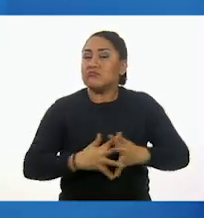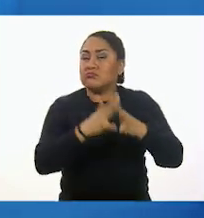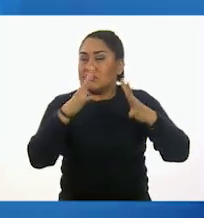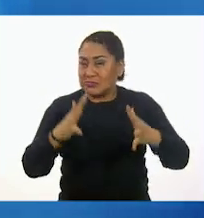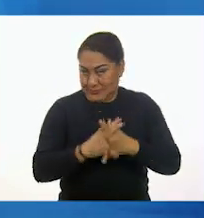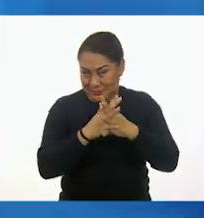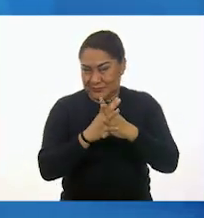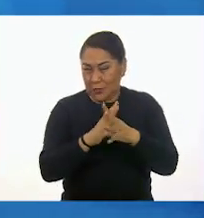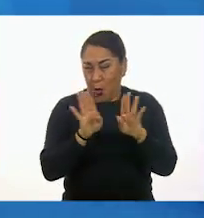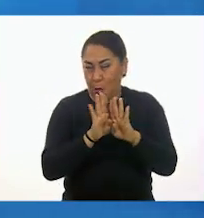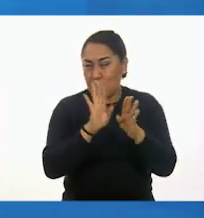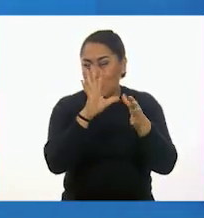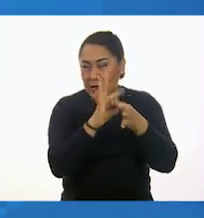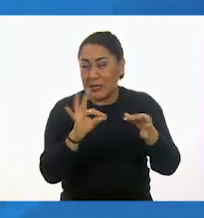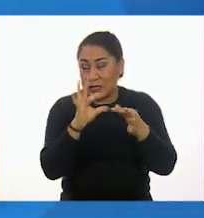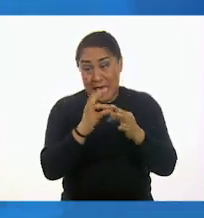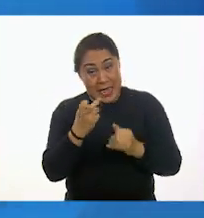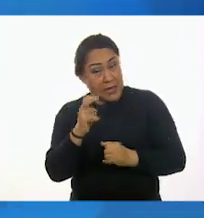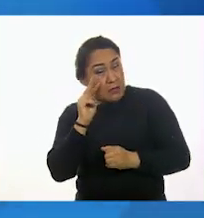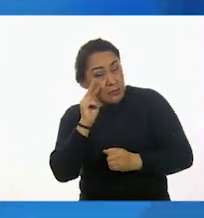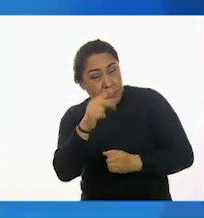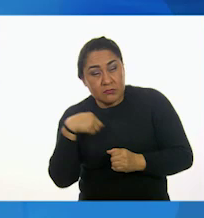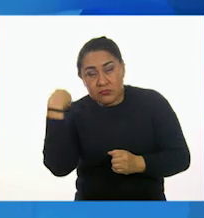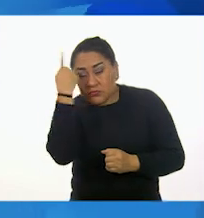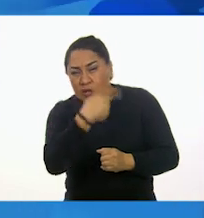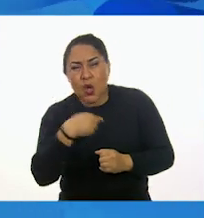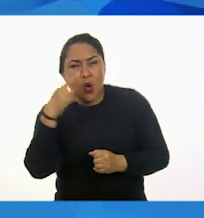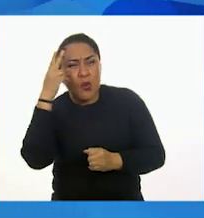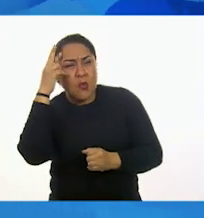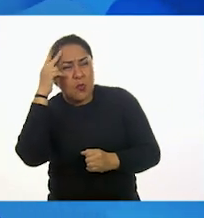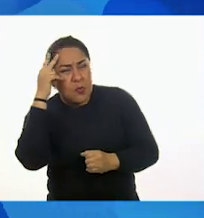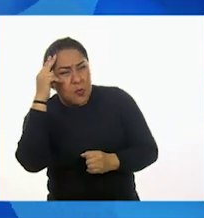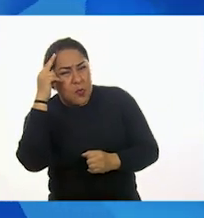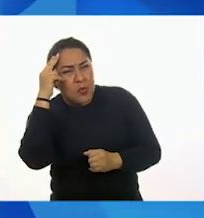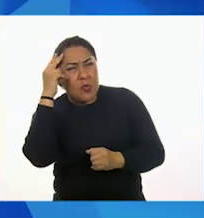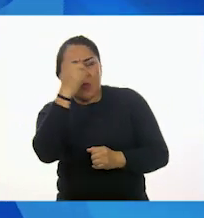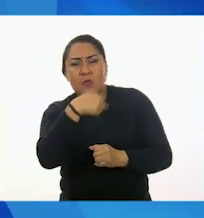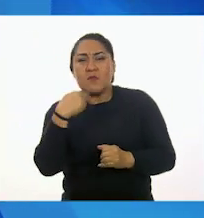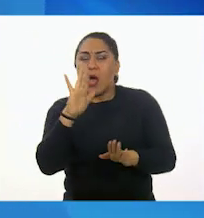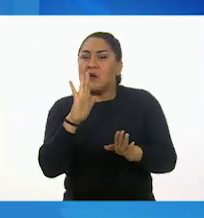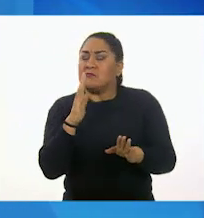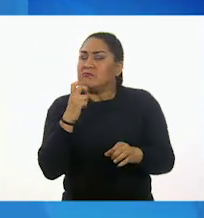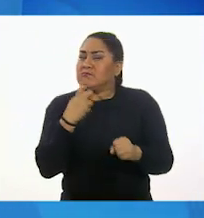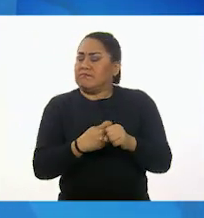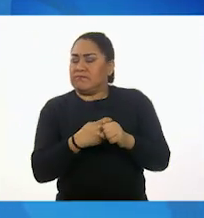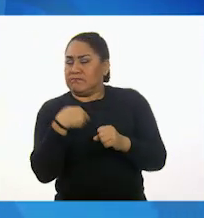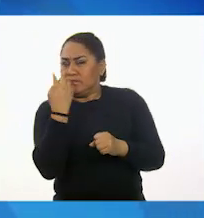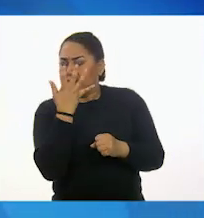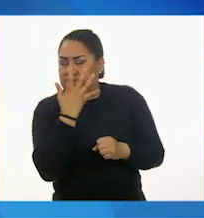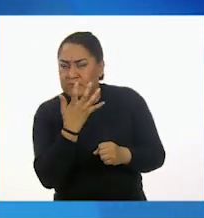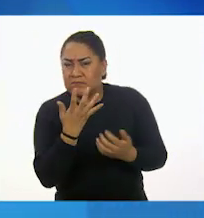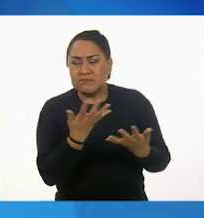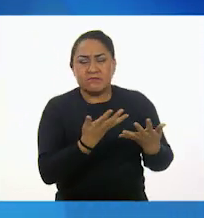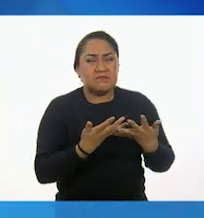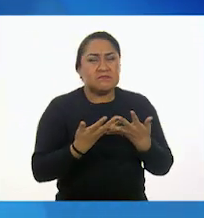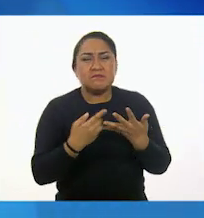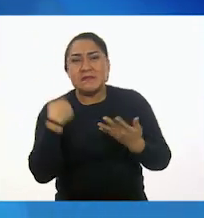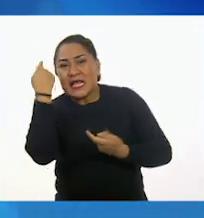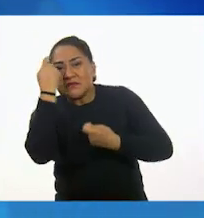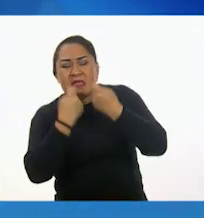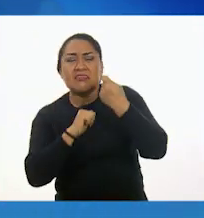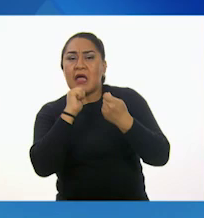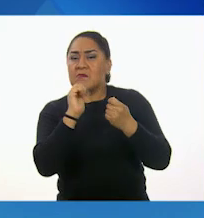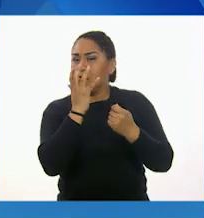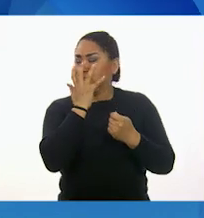Lo que podemos ver es un Porfirio Díaz hierático, tieso, sin mayor